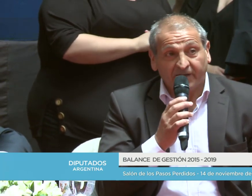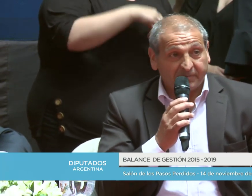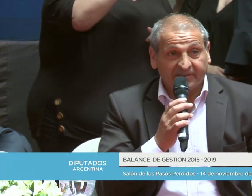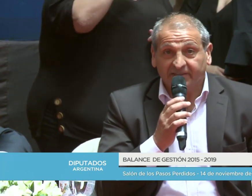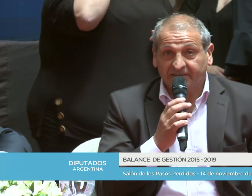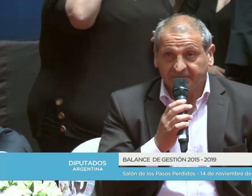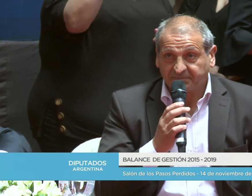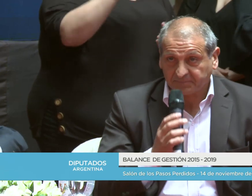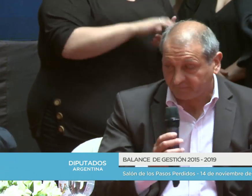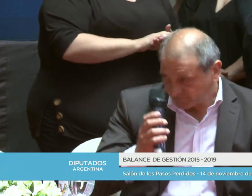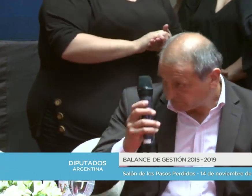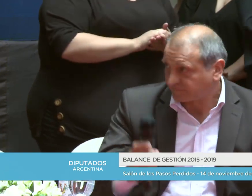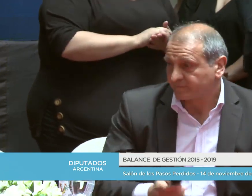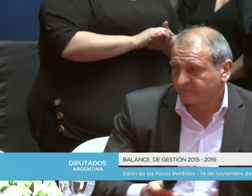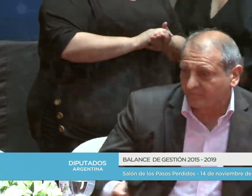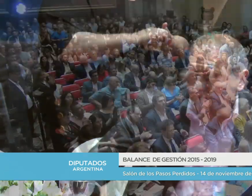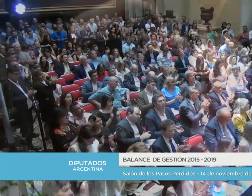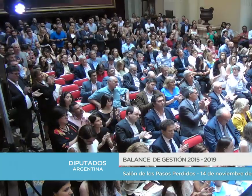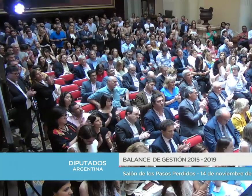Miguel Mármora presente.